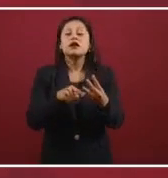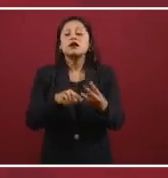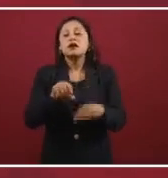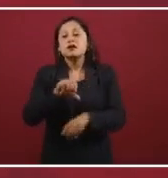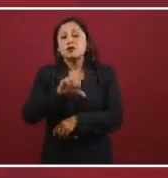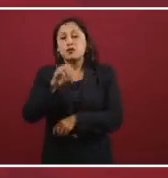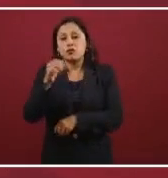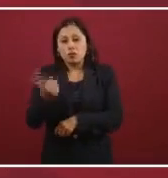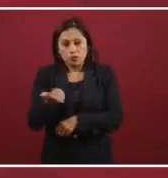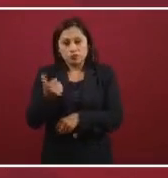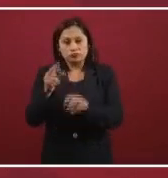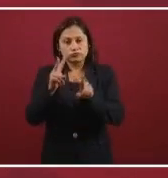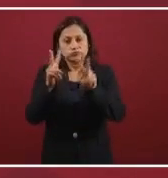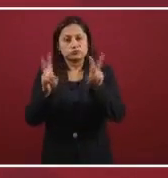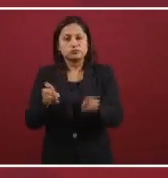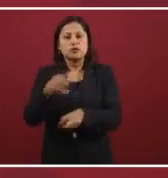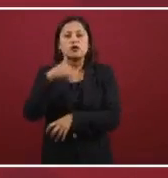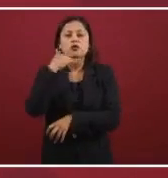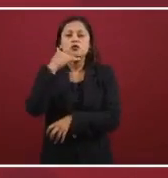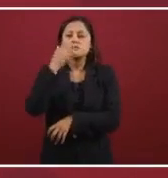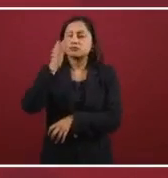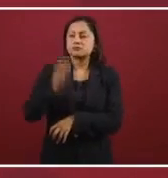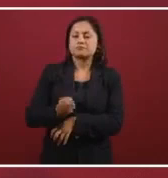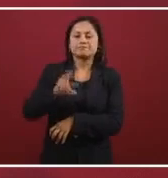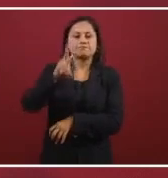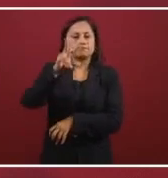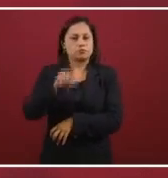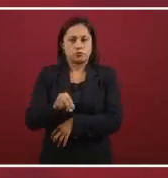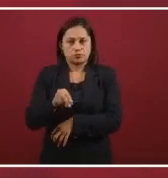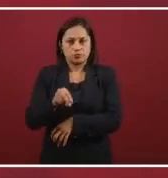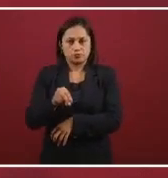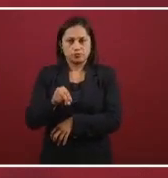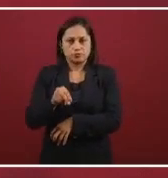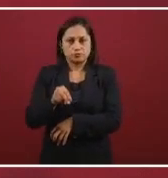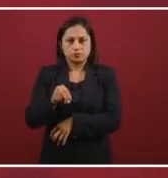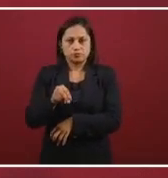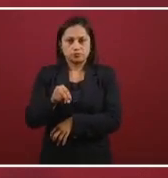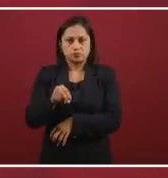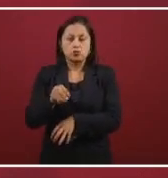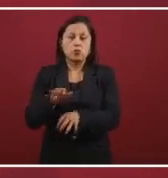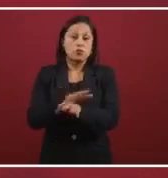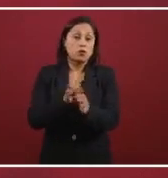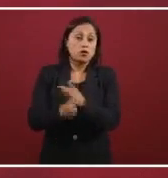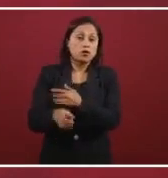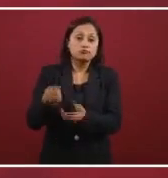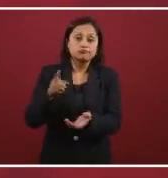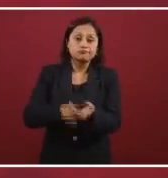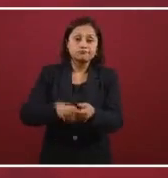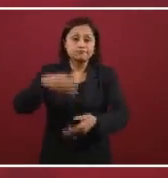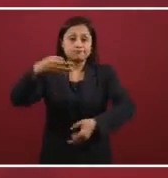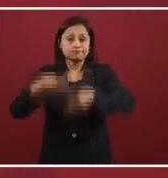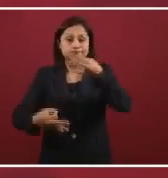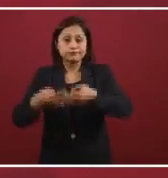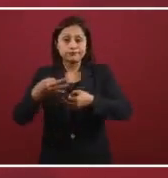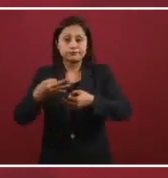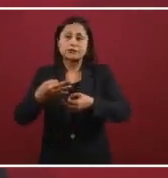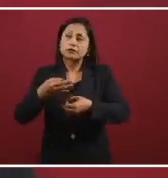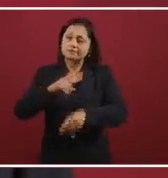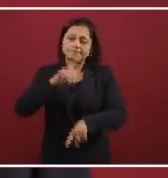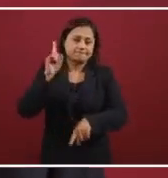la corrupción en los encargados de la impartición de justicia, ese es otro